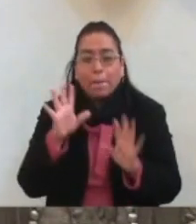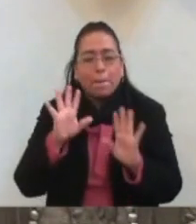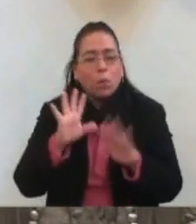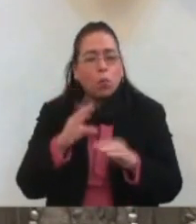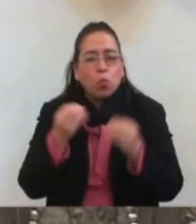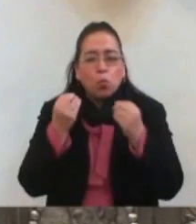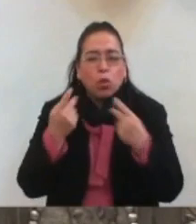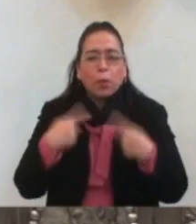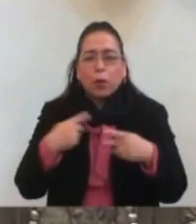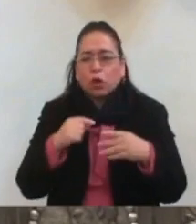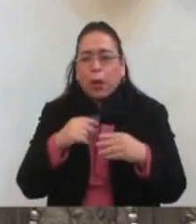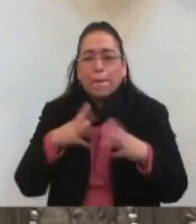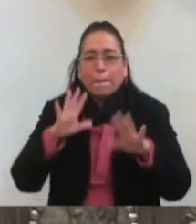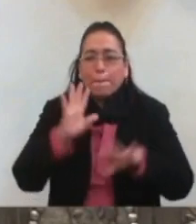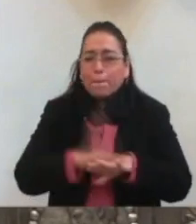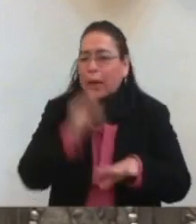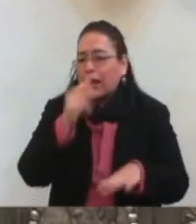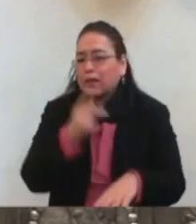sobrevivir